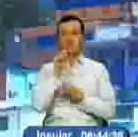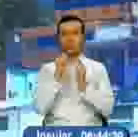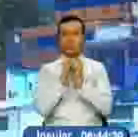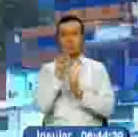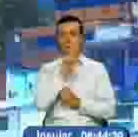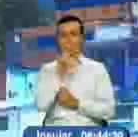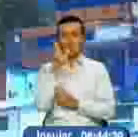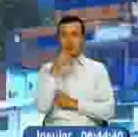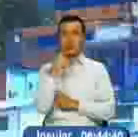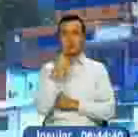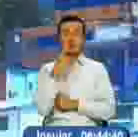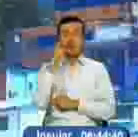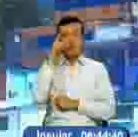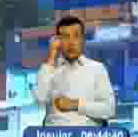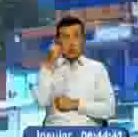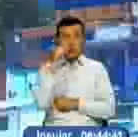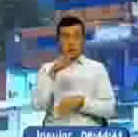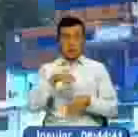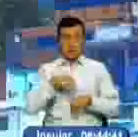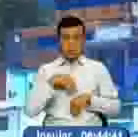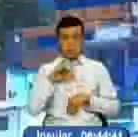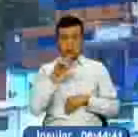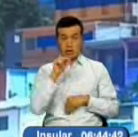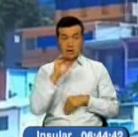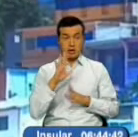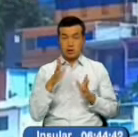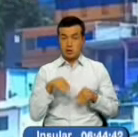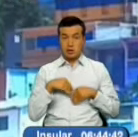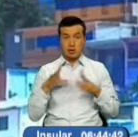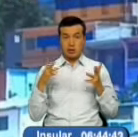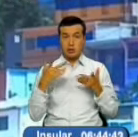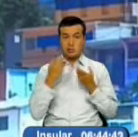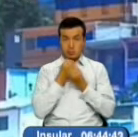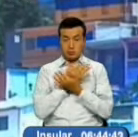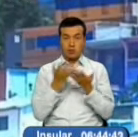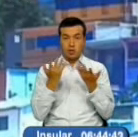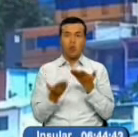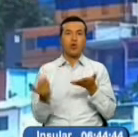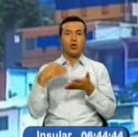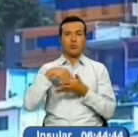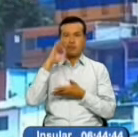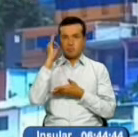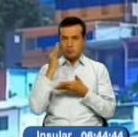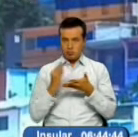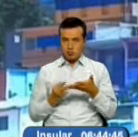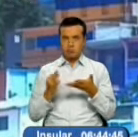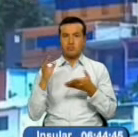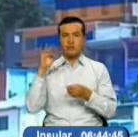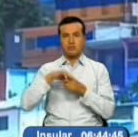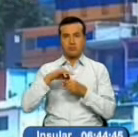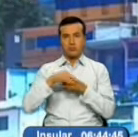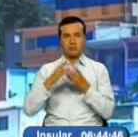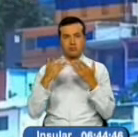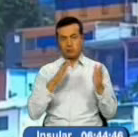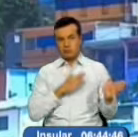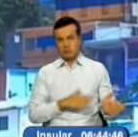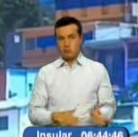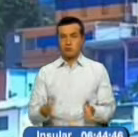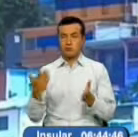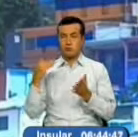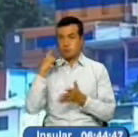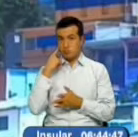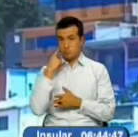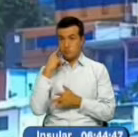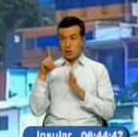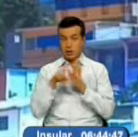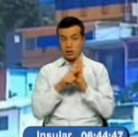no acepta los resultados oficiales del Consejo Nacional Electoral e insiste en un recuento total de los votos, pese a que esto no está